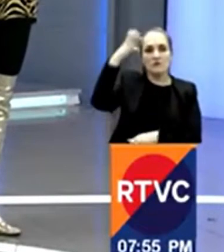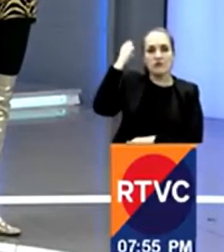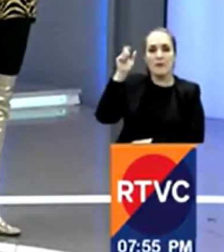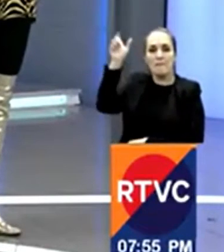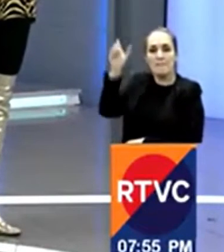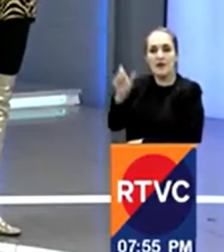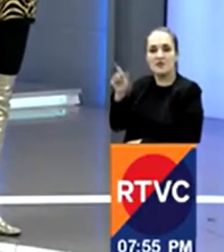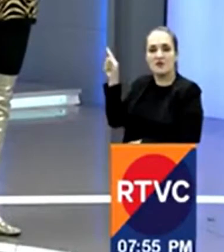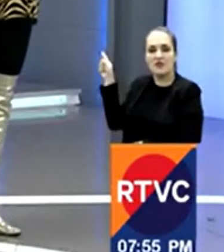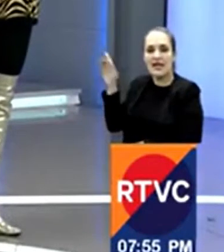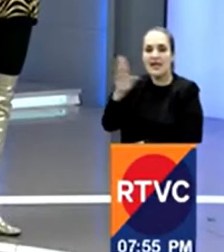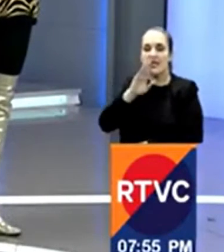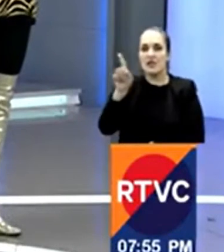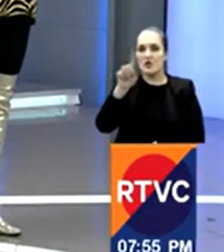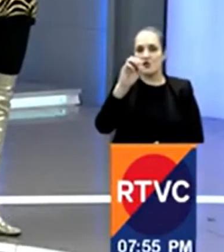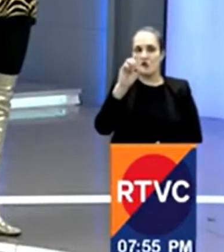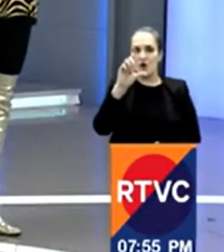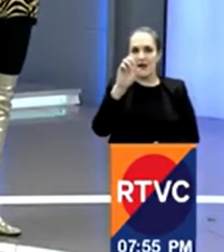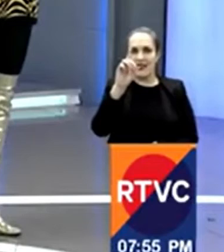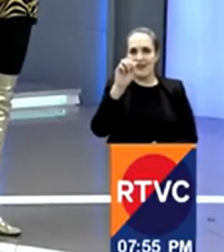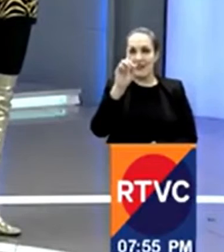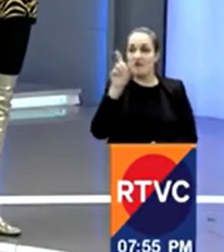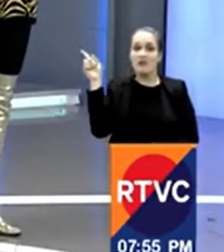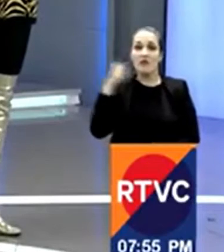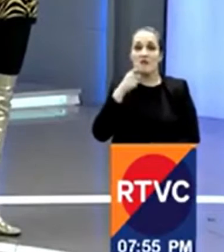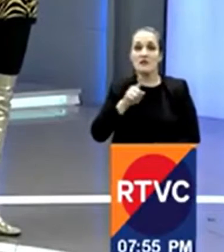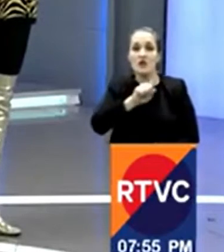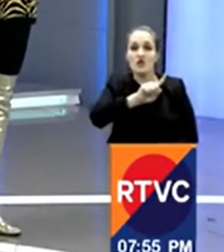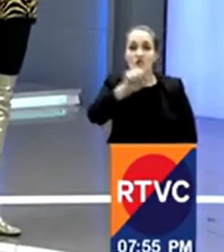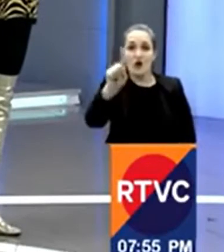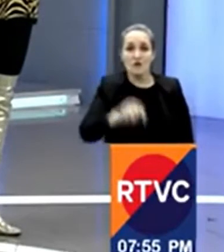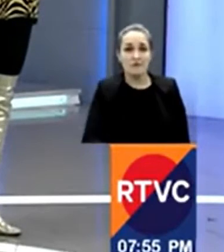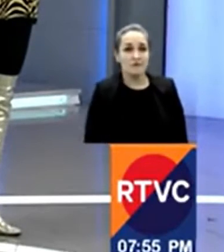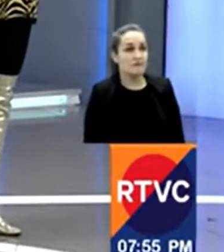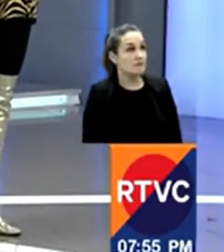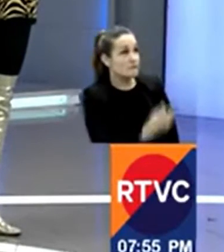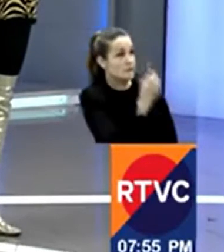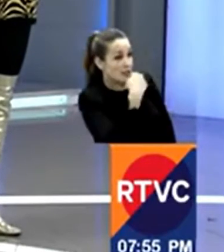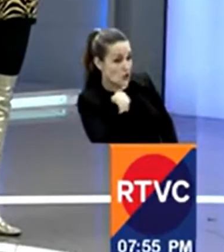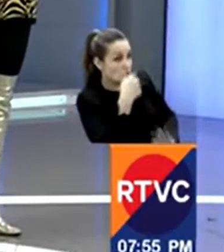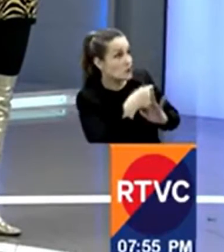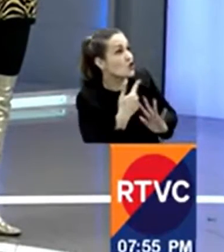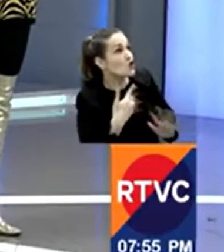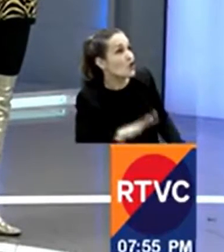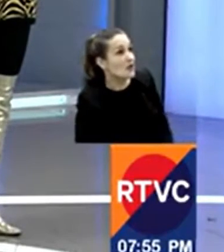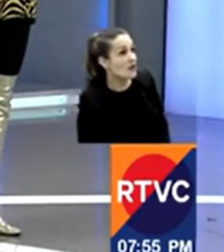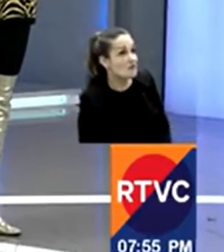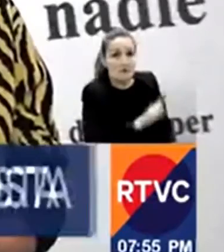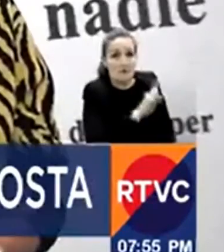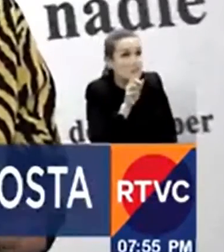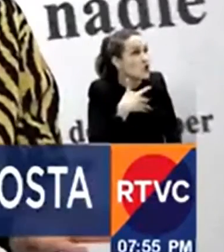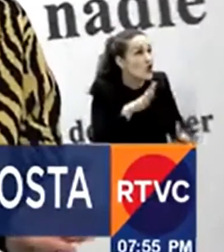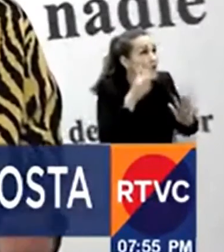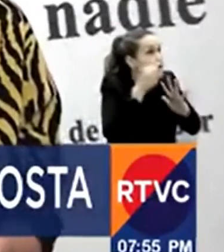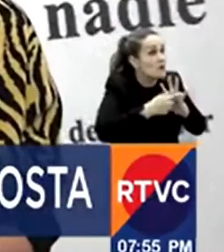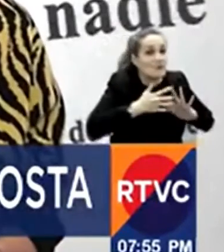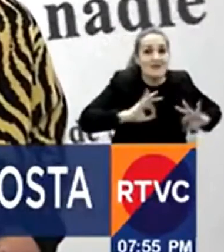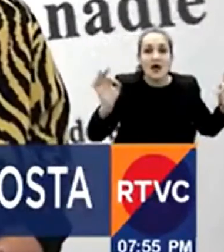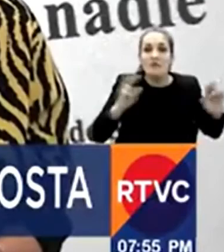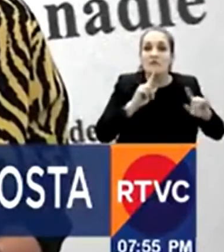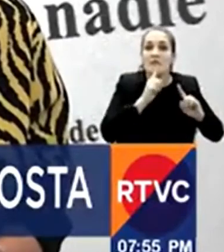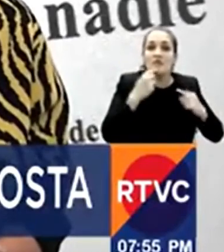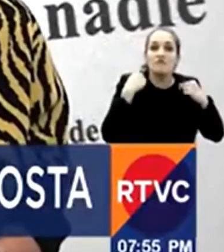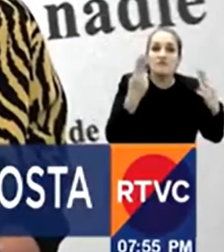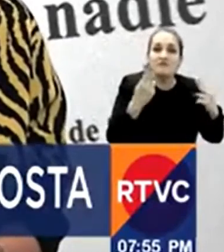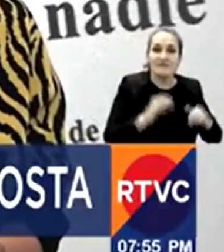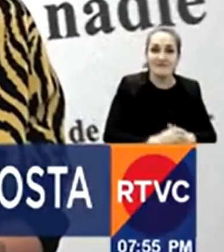1833, sugiere la siguiente respuesta. No, señora, yo no quiero casarme con ese señor ni con nadie. La cita